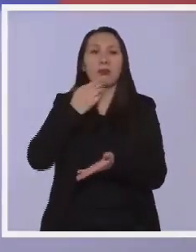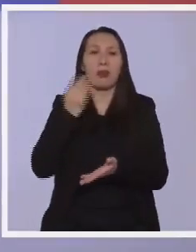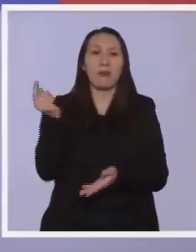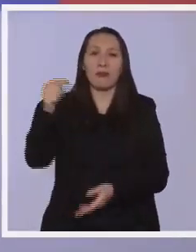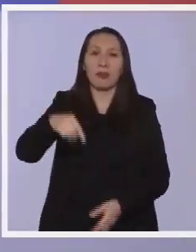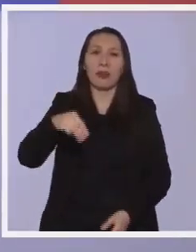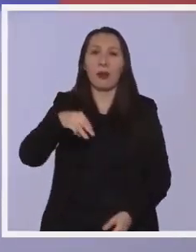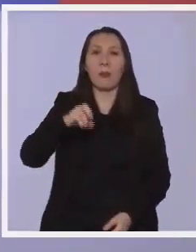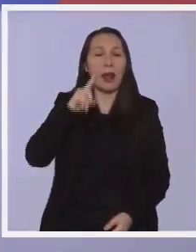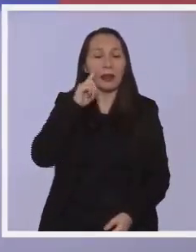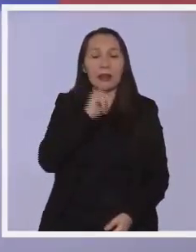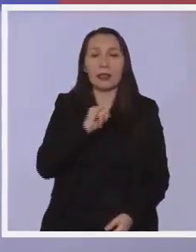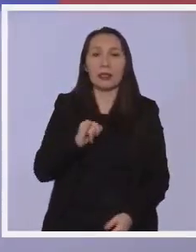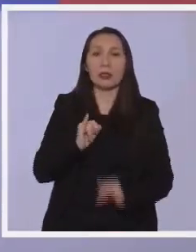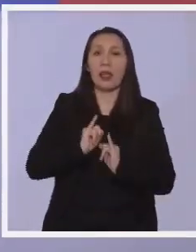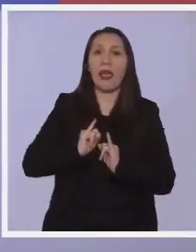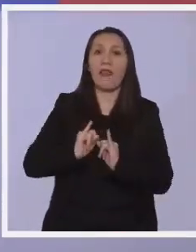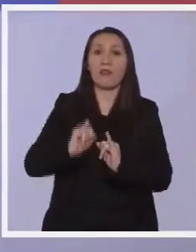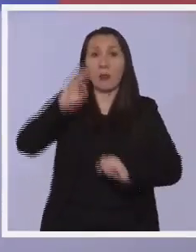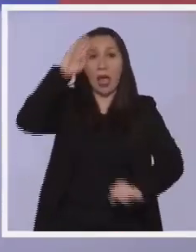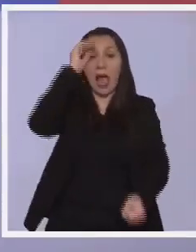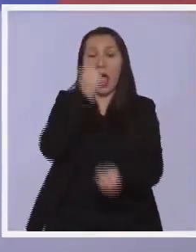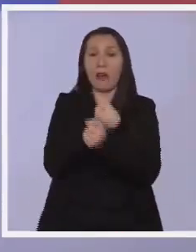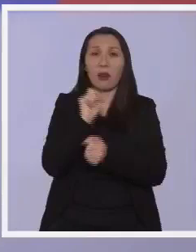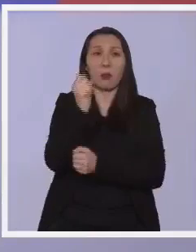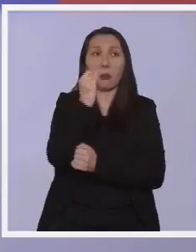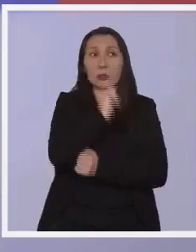Martínez, a partir de un informe de Carabineros.